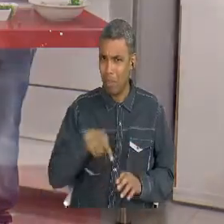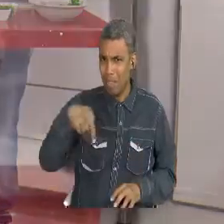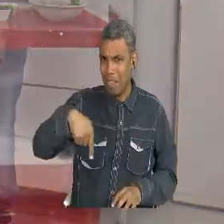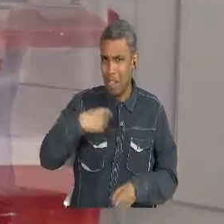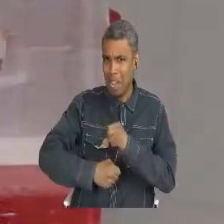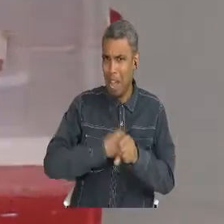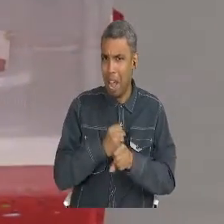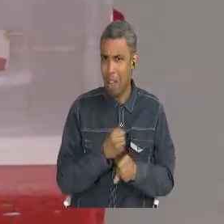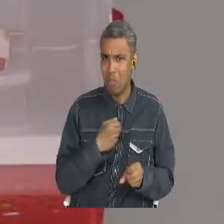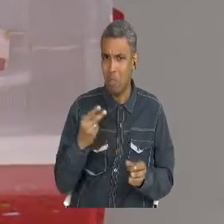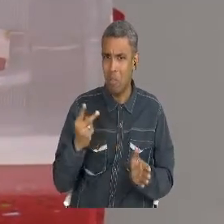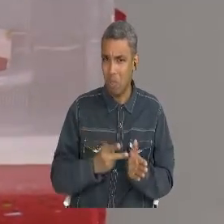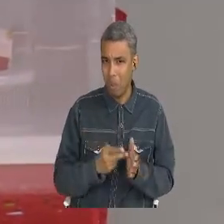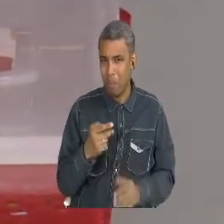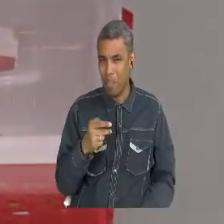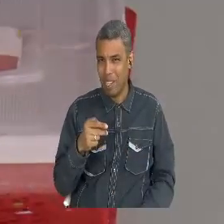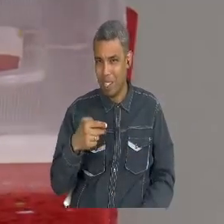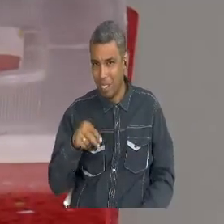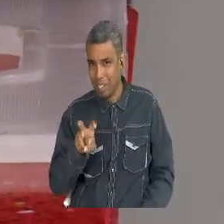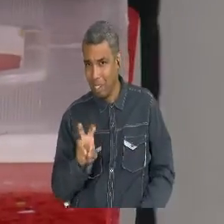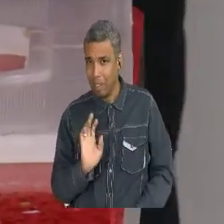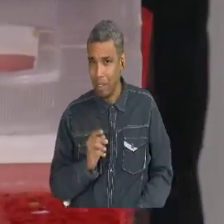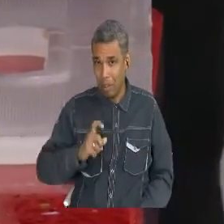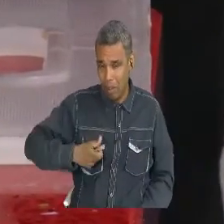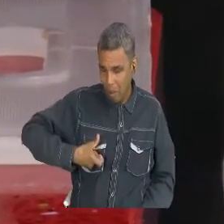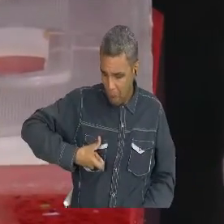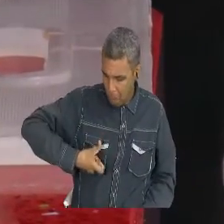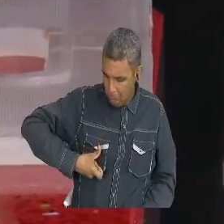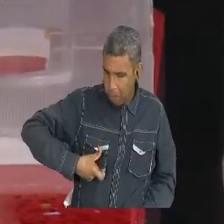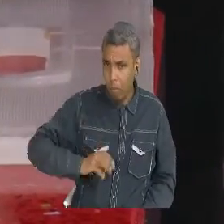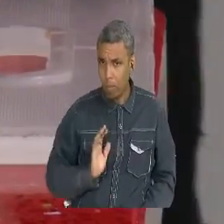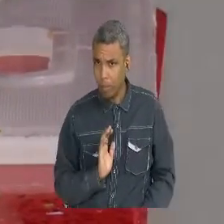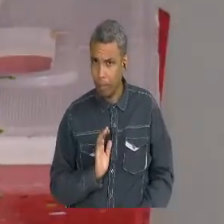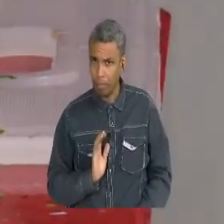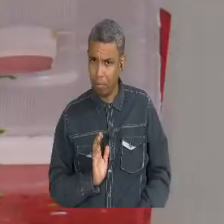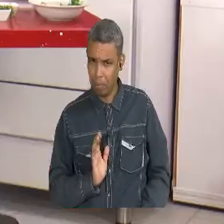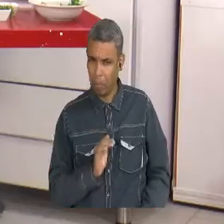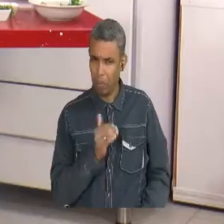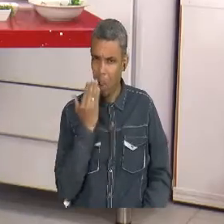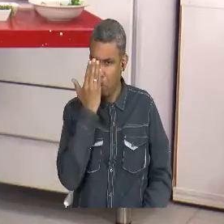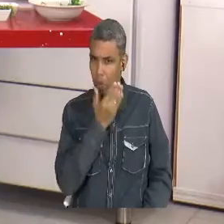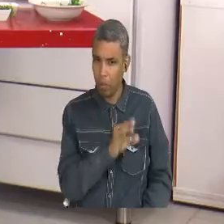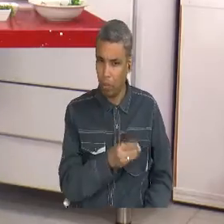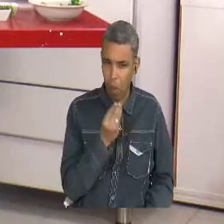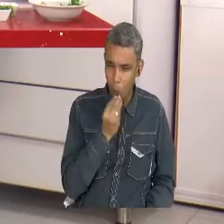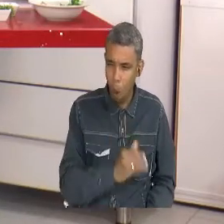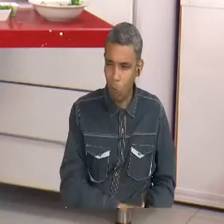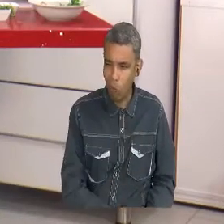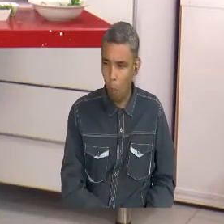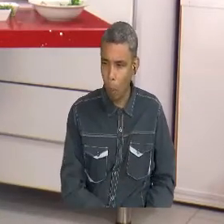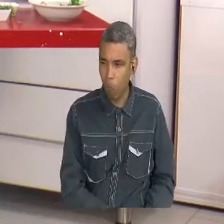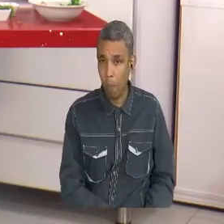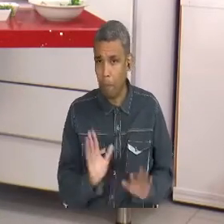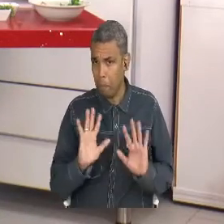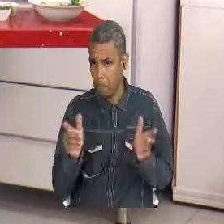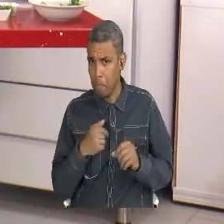me atreví, bueno, los dos, y me atreví a probarlo y bueno, ya pasé la prueba. Ahora sí, a darles a que mate a todo camarón que